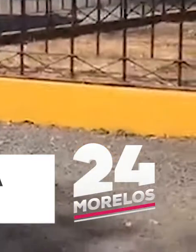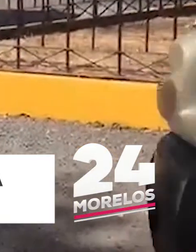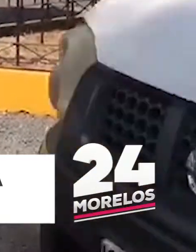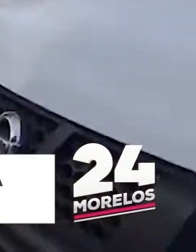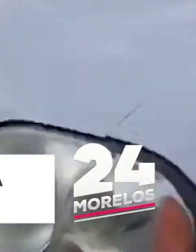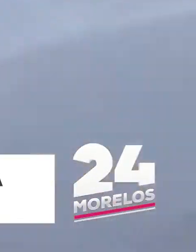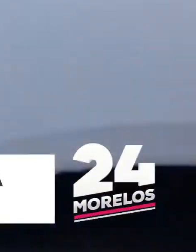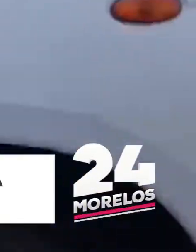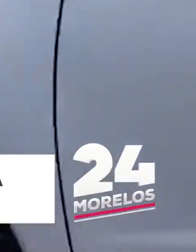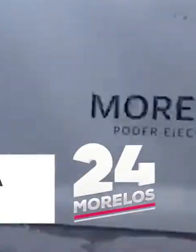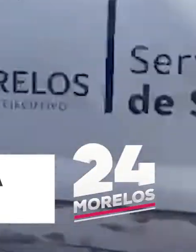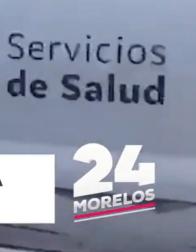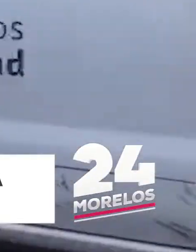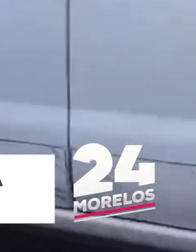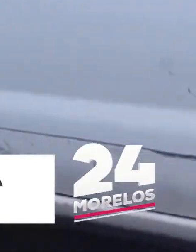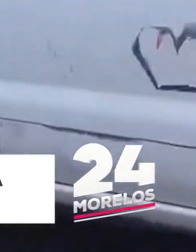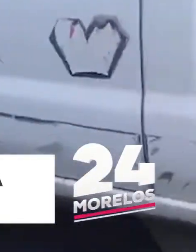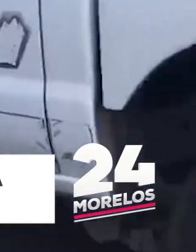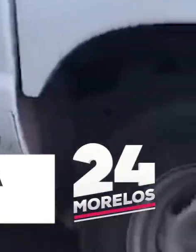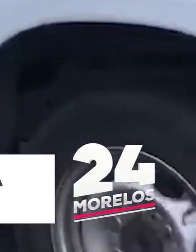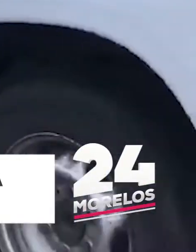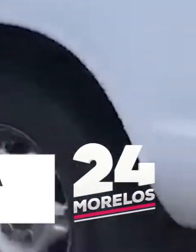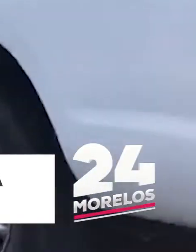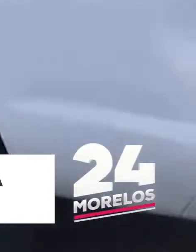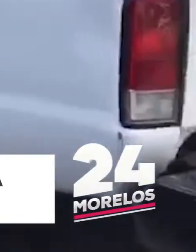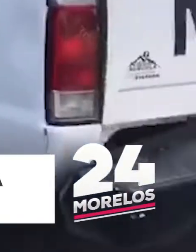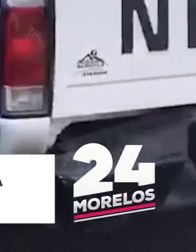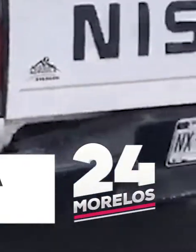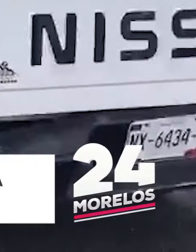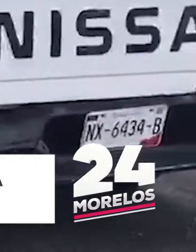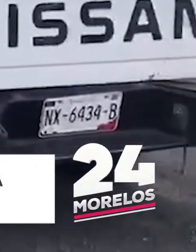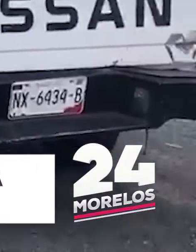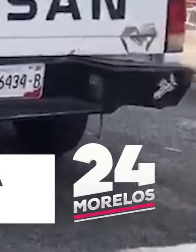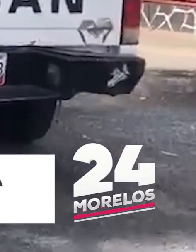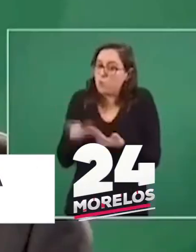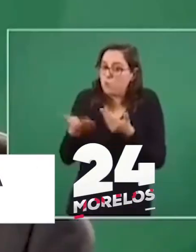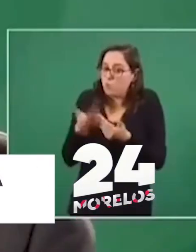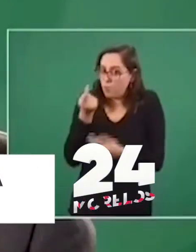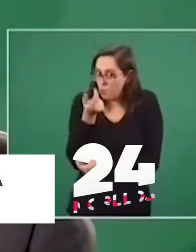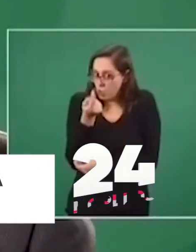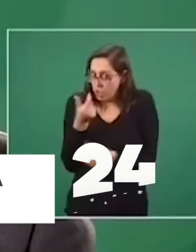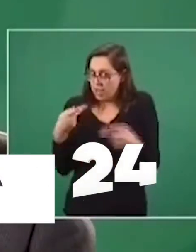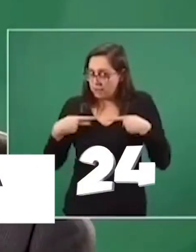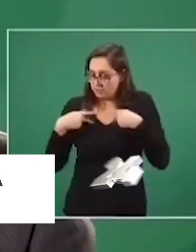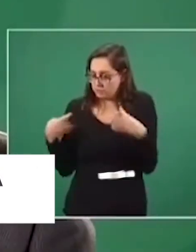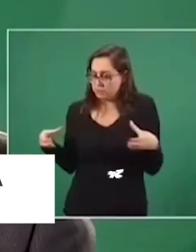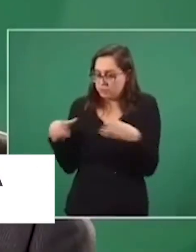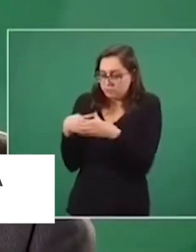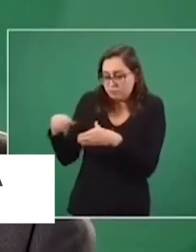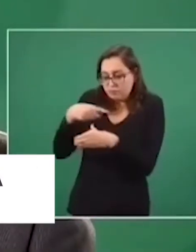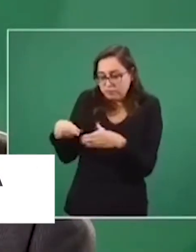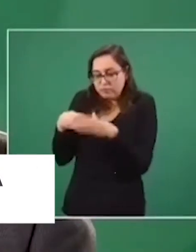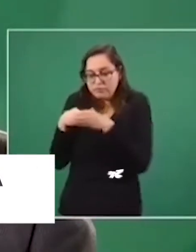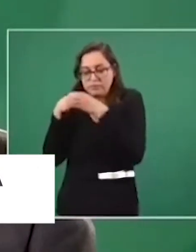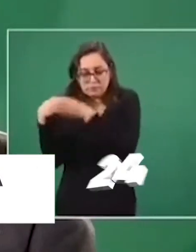el coronavirus. Señaló que es un plan que se tiene a corto plazo a fin de librar más contagios. Cabe recordar que en días pasados,